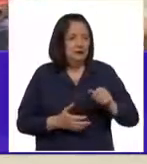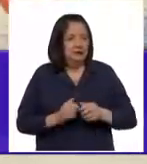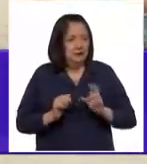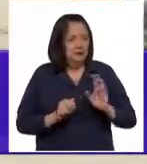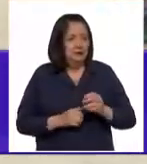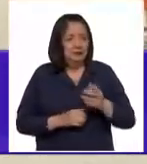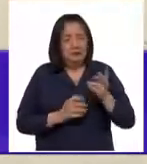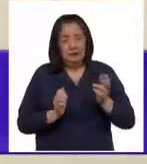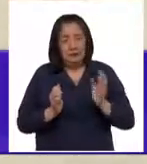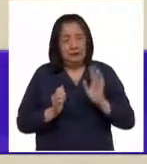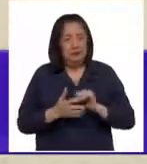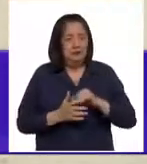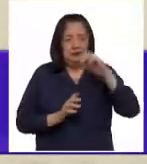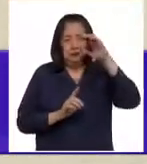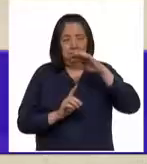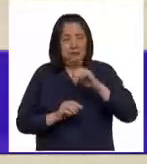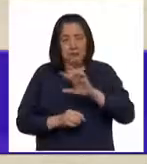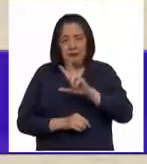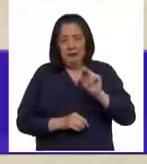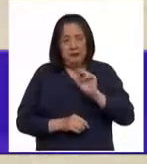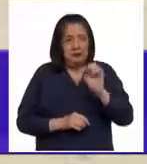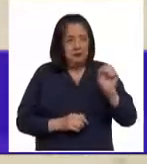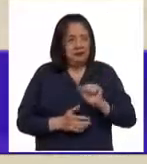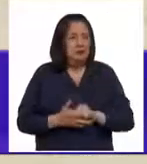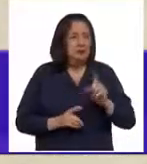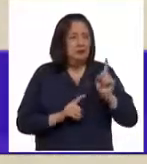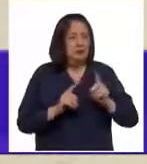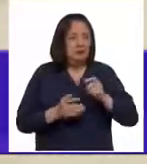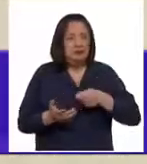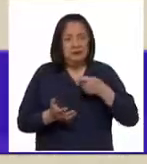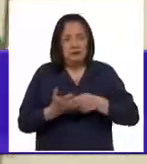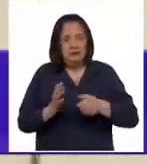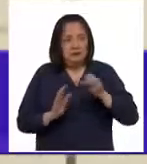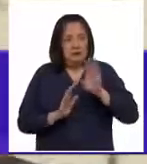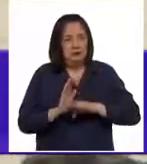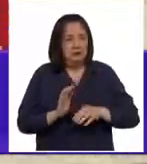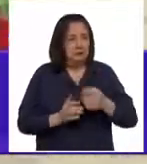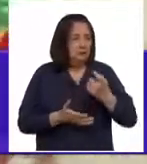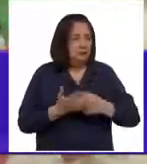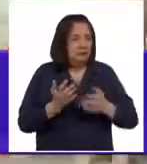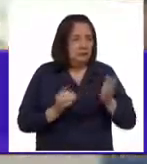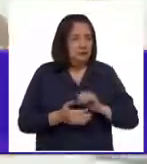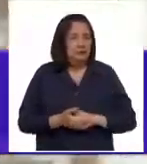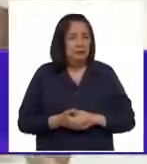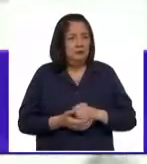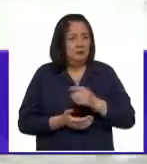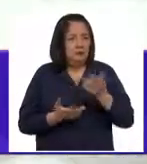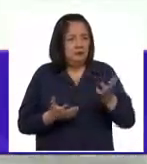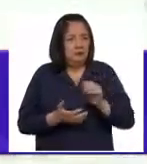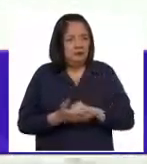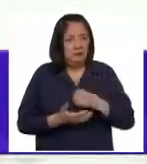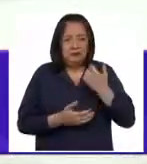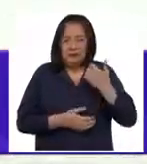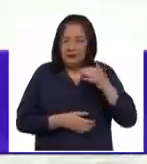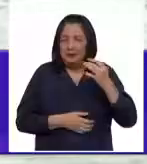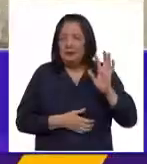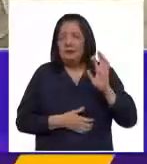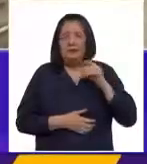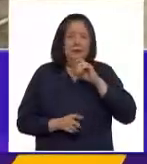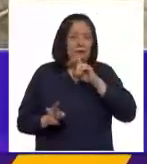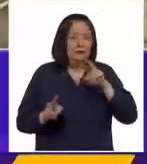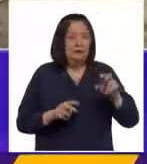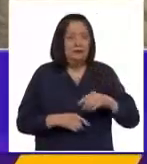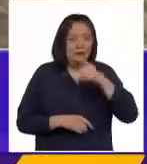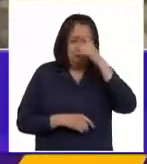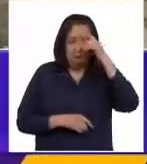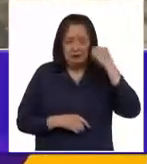dos sillas, una sombrilla en 30 soles, algunos las alquilan un poquito menos. Entonces, por aquí va pintando ya el verano en